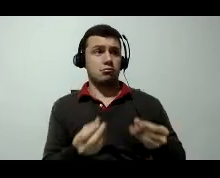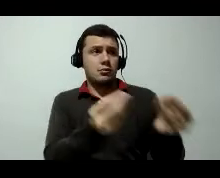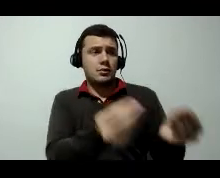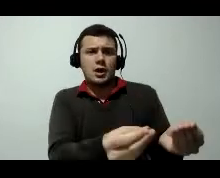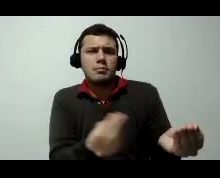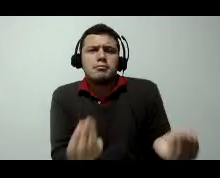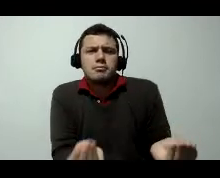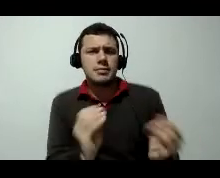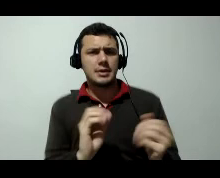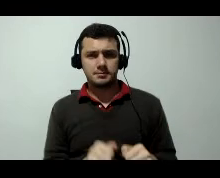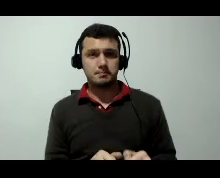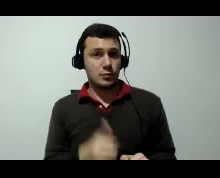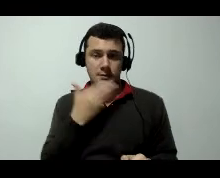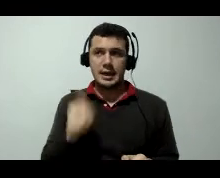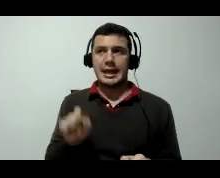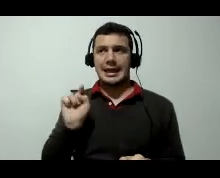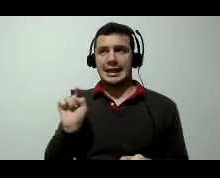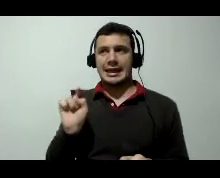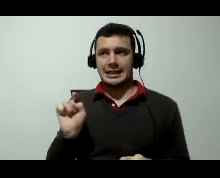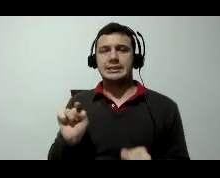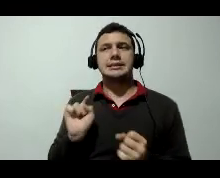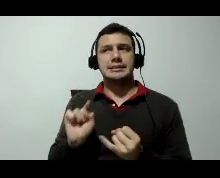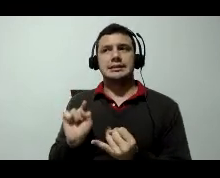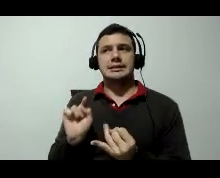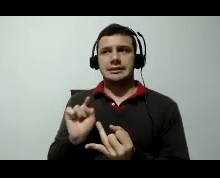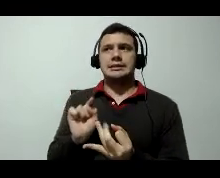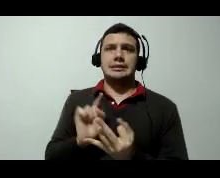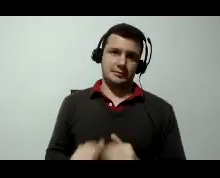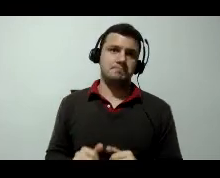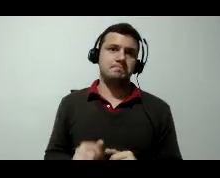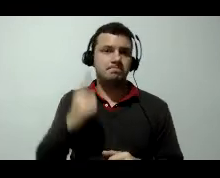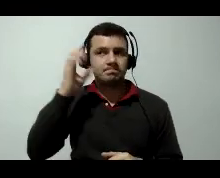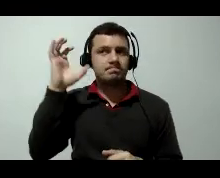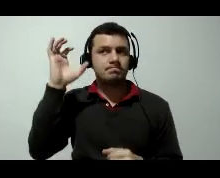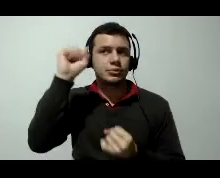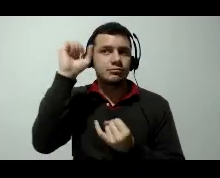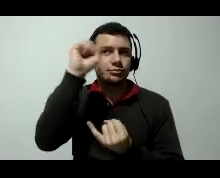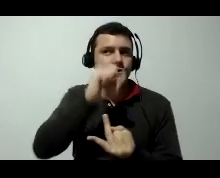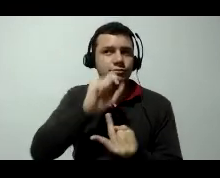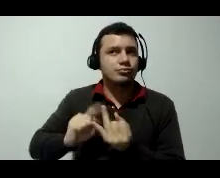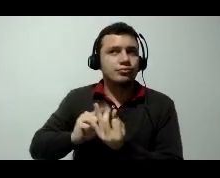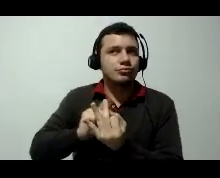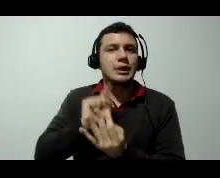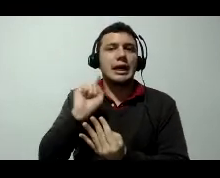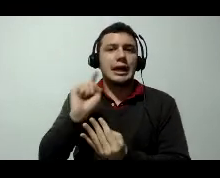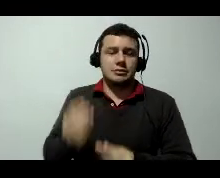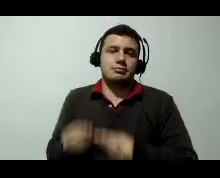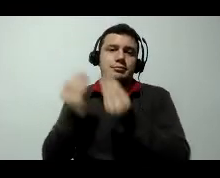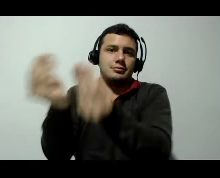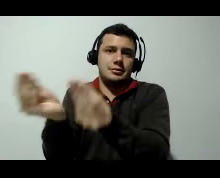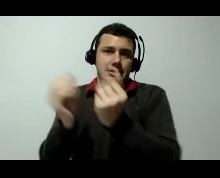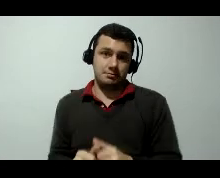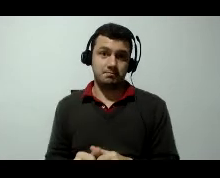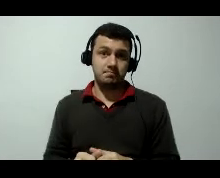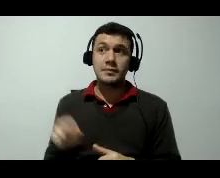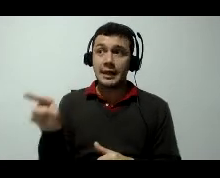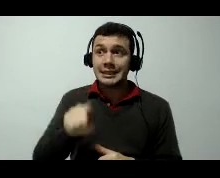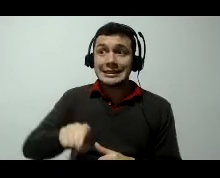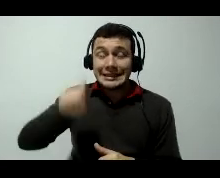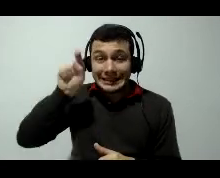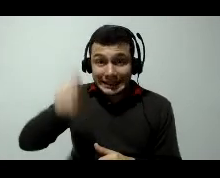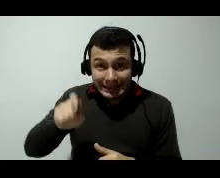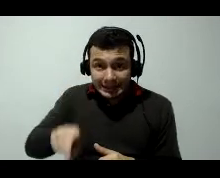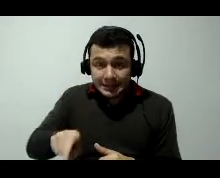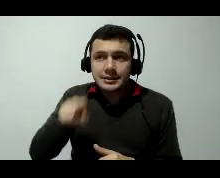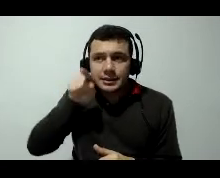consecuentes y cuidadosos con esta entrega de estos elementos de protección personal y priorizar a quienes realmente lo necesiten. Si